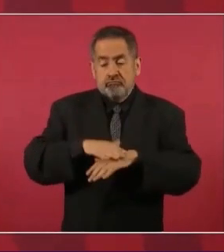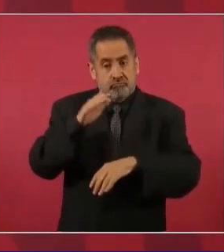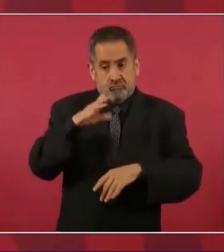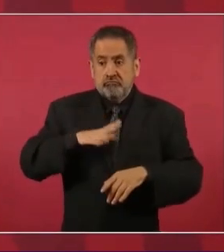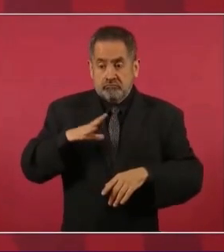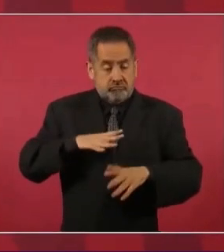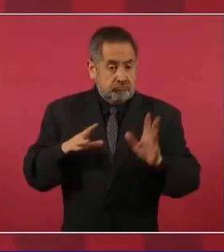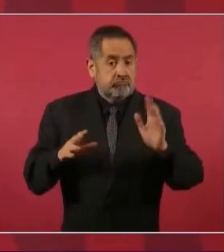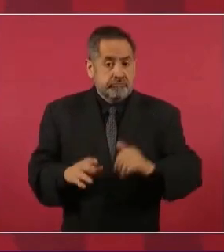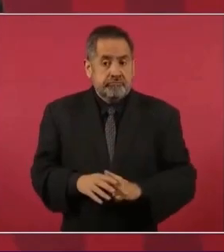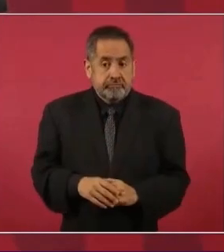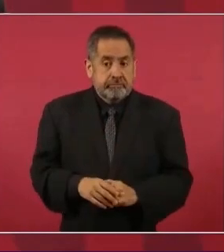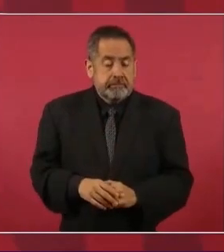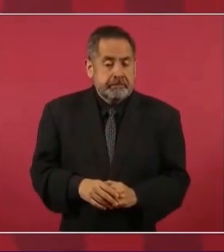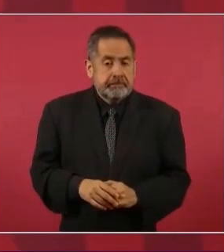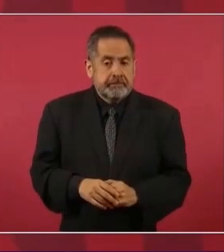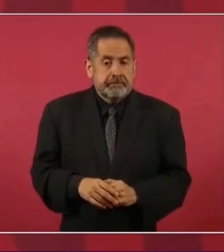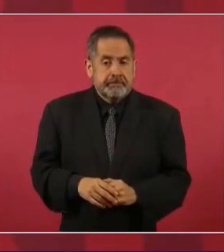Hay